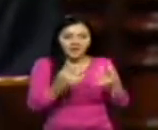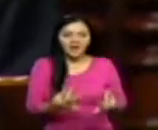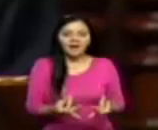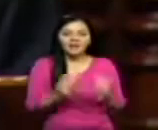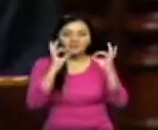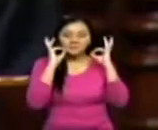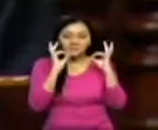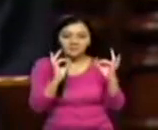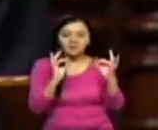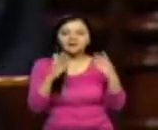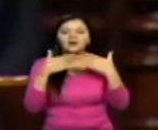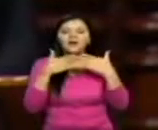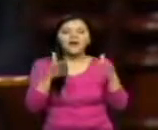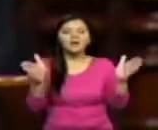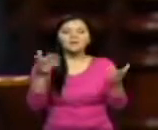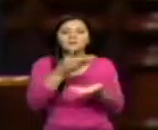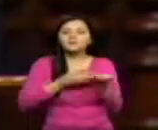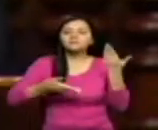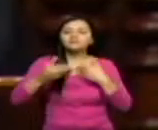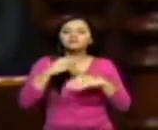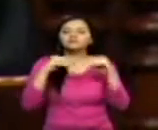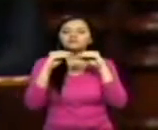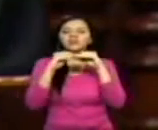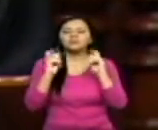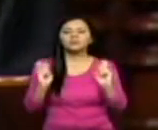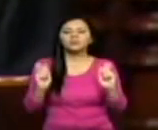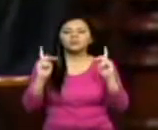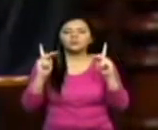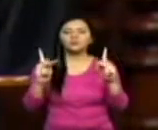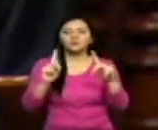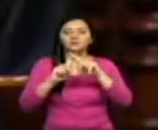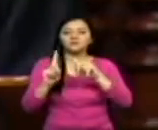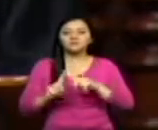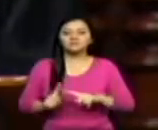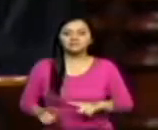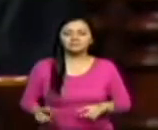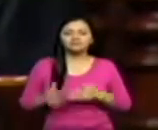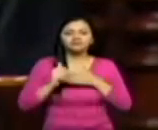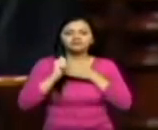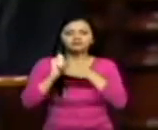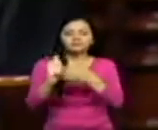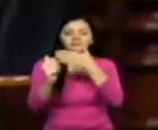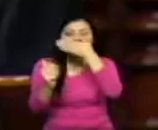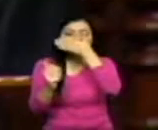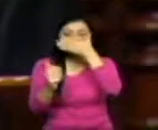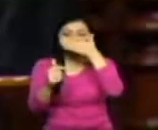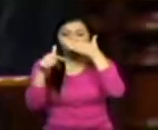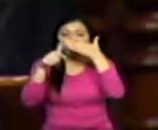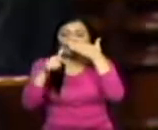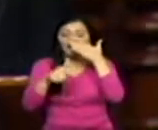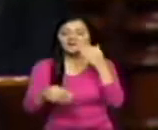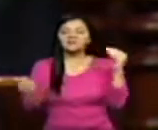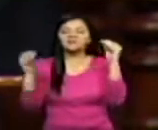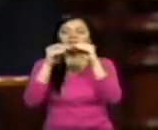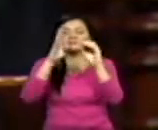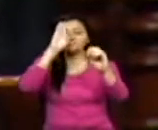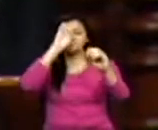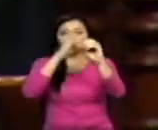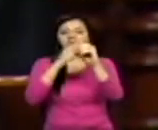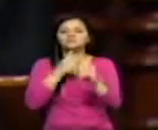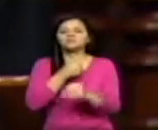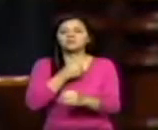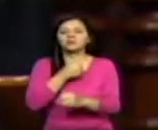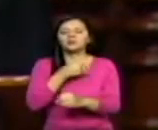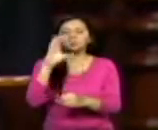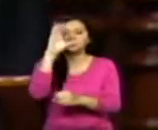abren centenares de oportunidades de muchos caminos. Ese es el escenario que busco,